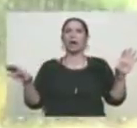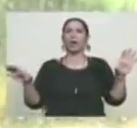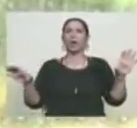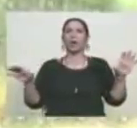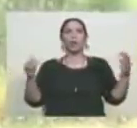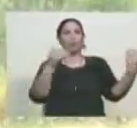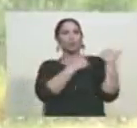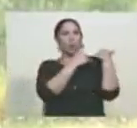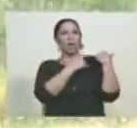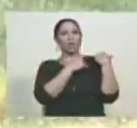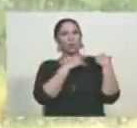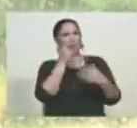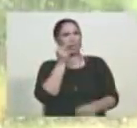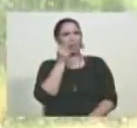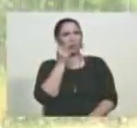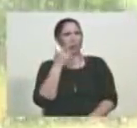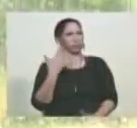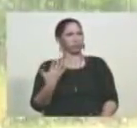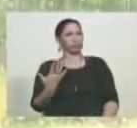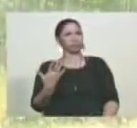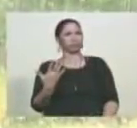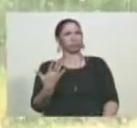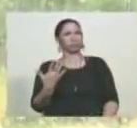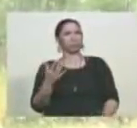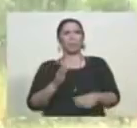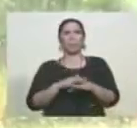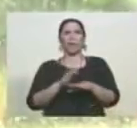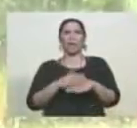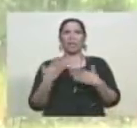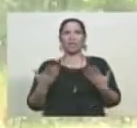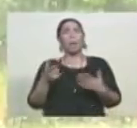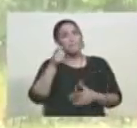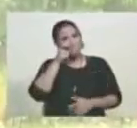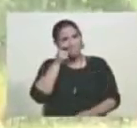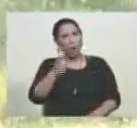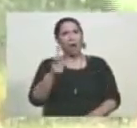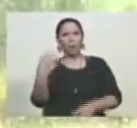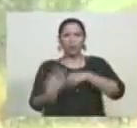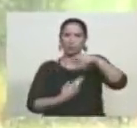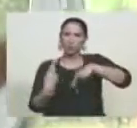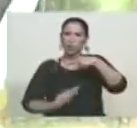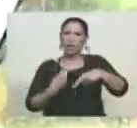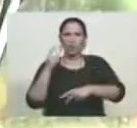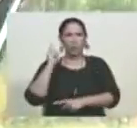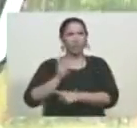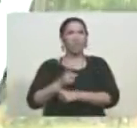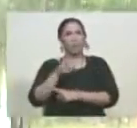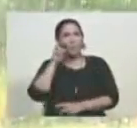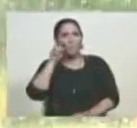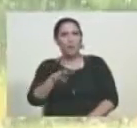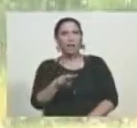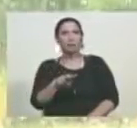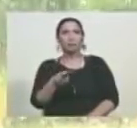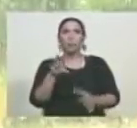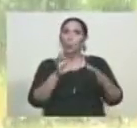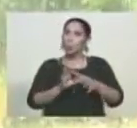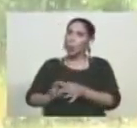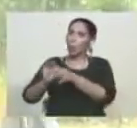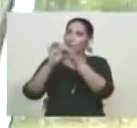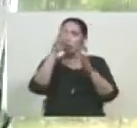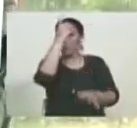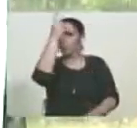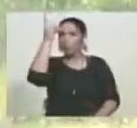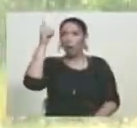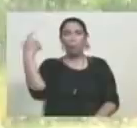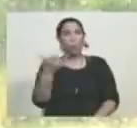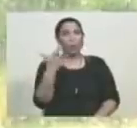dueños ahí, señores. Eso hay que extinguirlo. Porque para eso hay pueblo revolucionario. Solamente tenemos que articular, Diosdado,